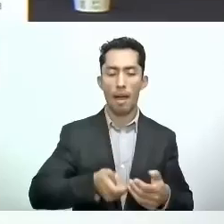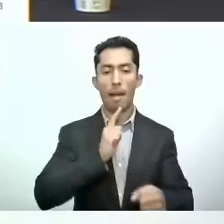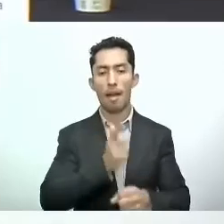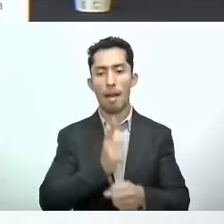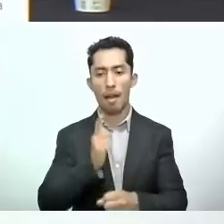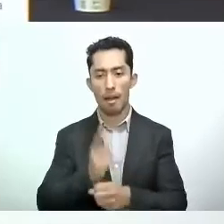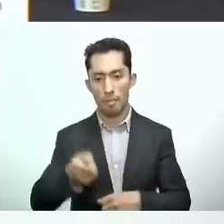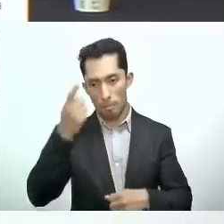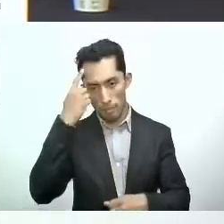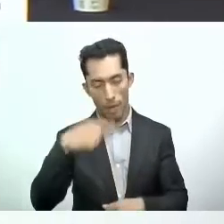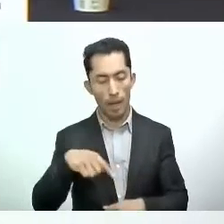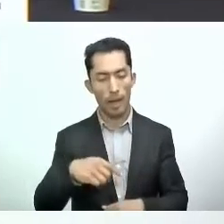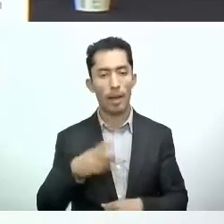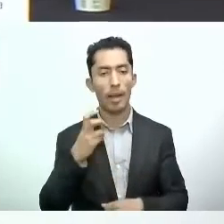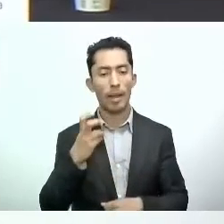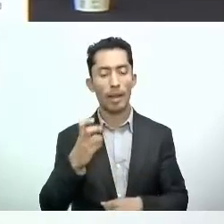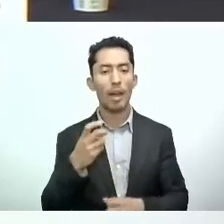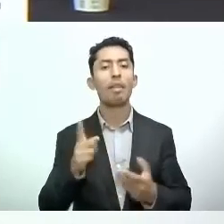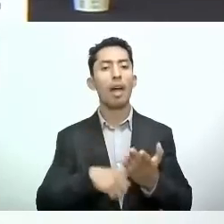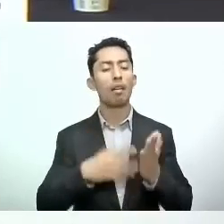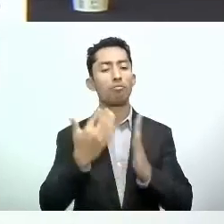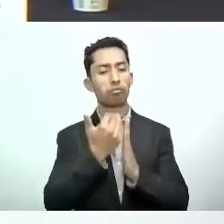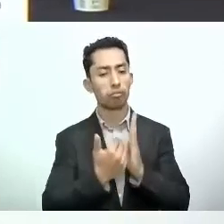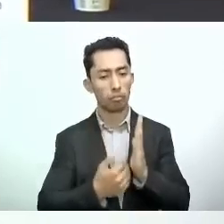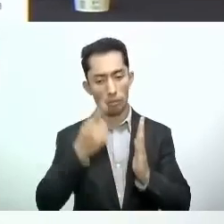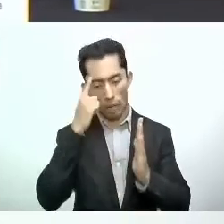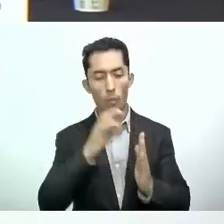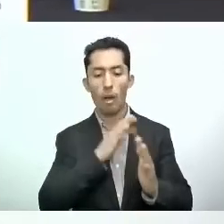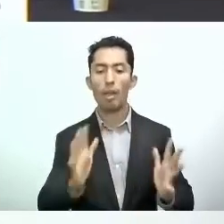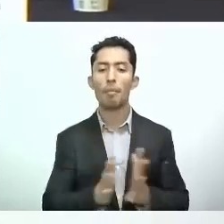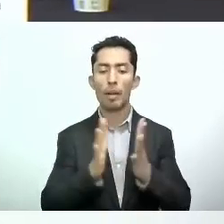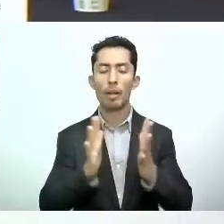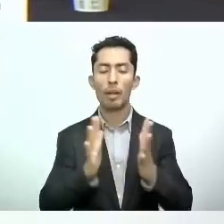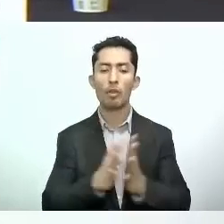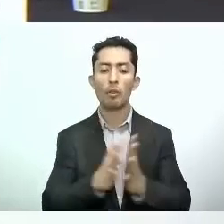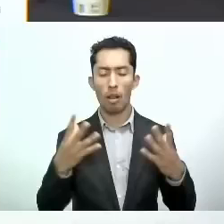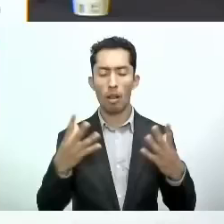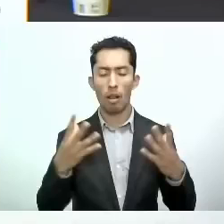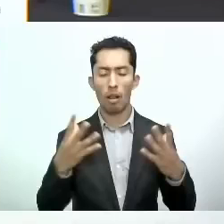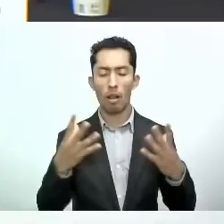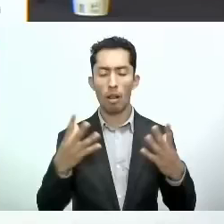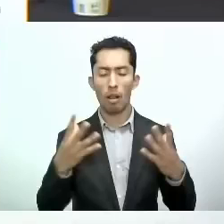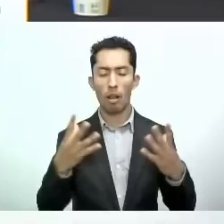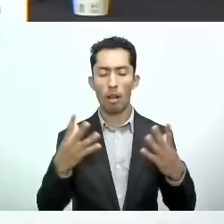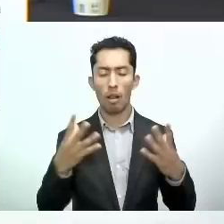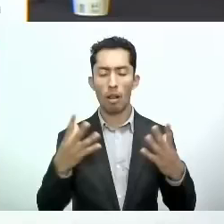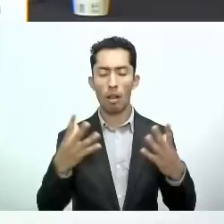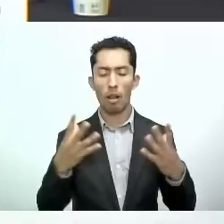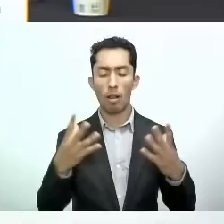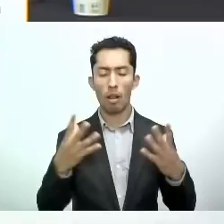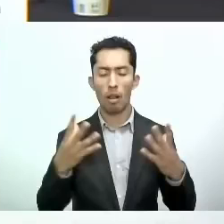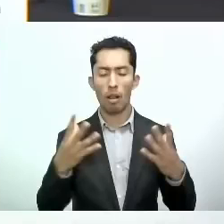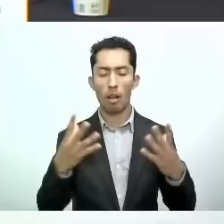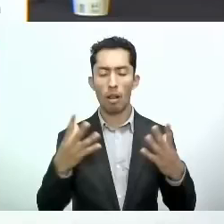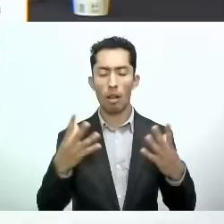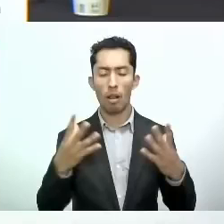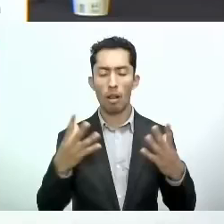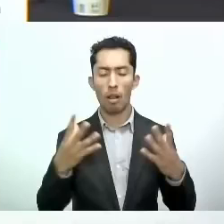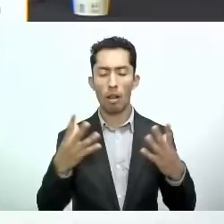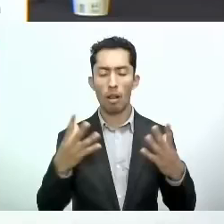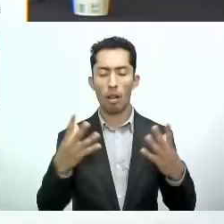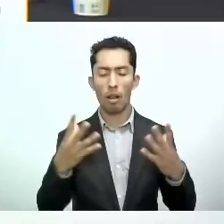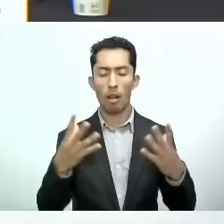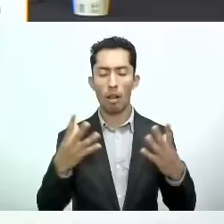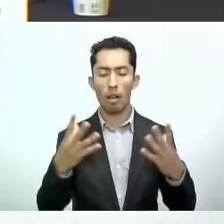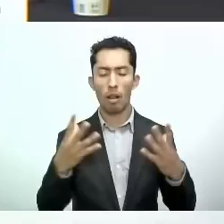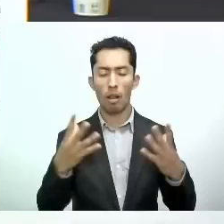poner mecanismos de participación ciudadana, todo lo que ustedes encontraron en el mejorar la justicia para